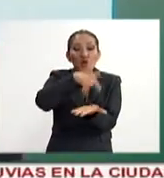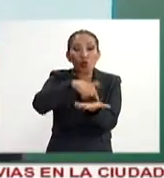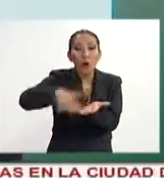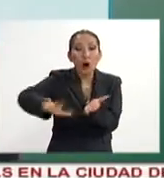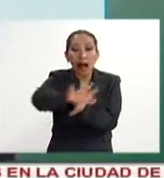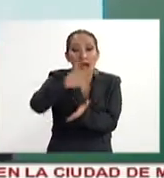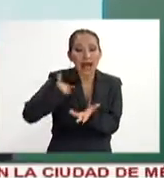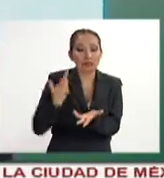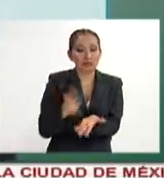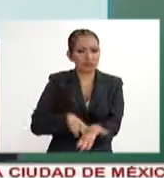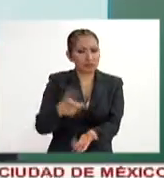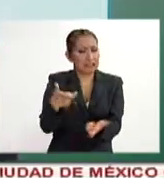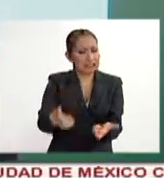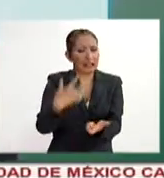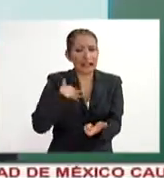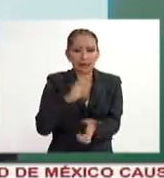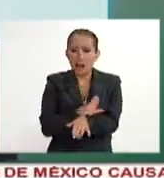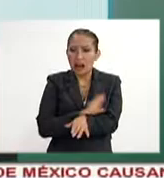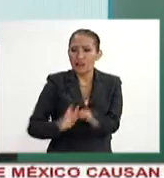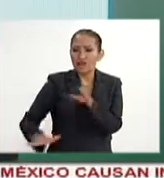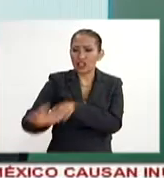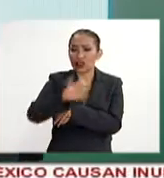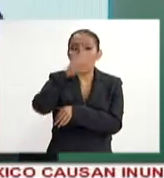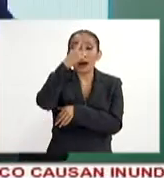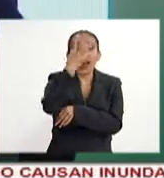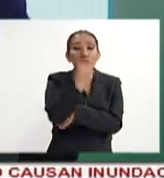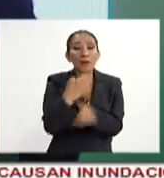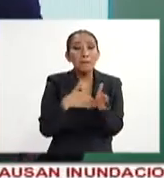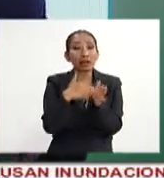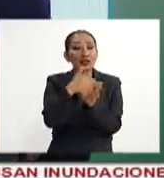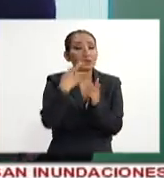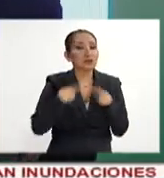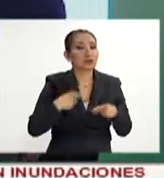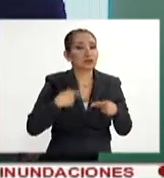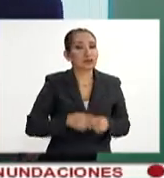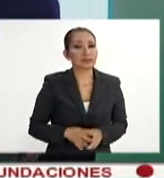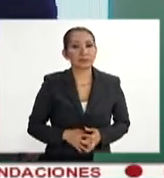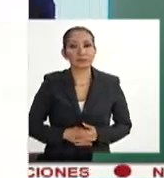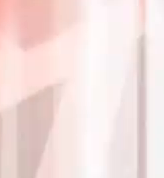Es fuente de riqueza y bienestar para 9 millones de familias.